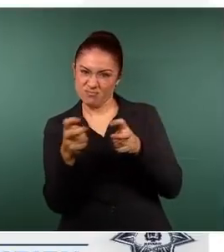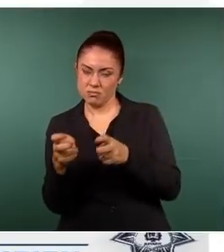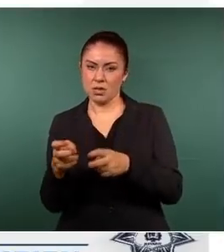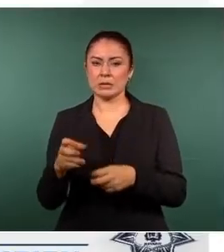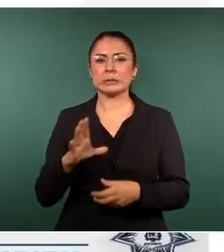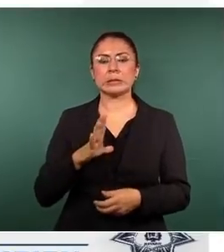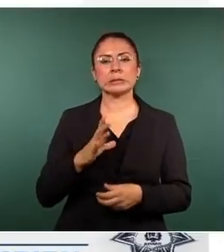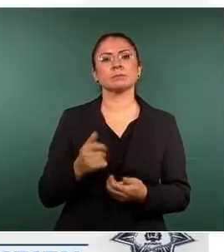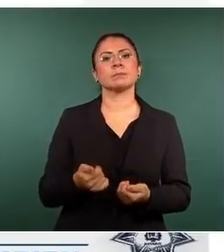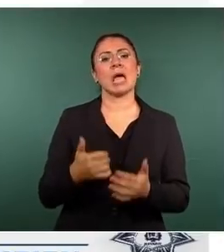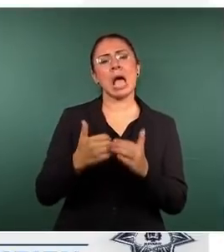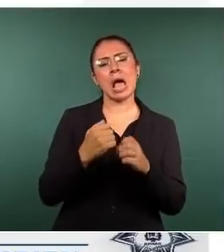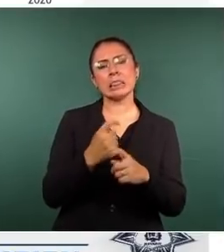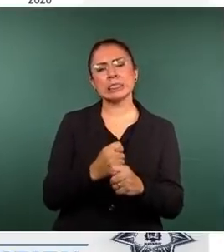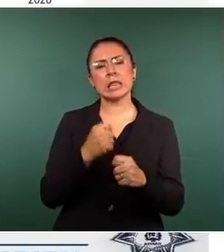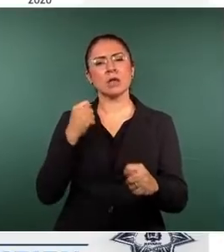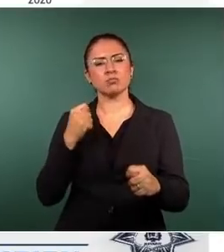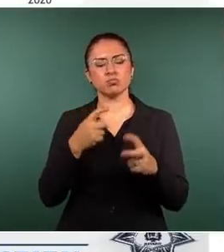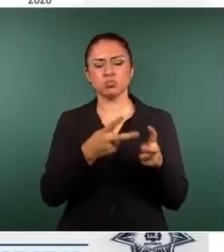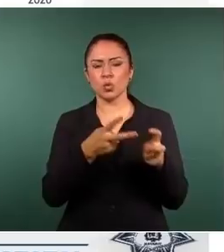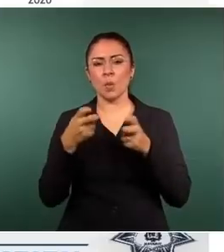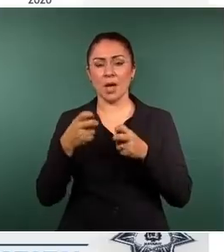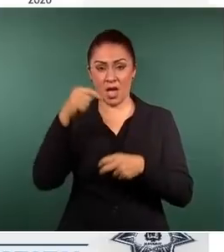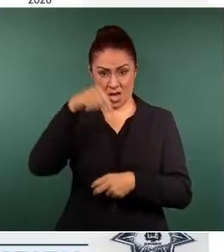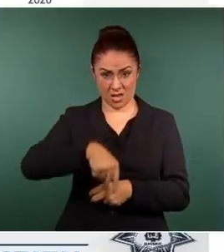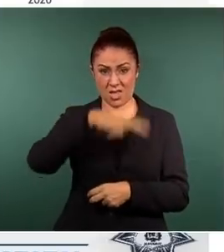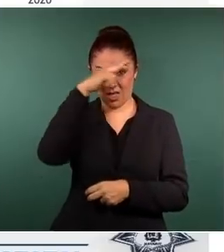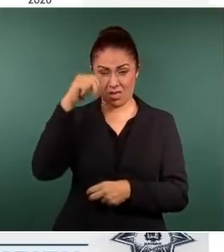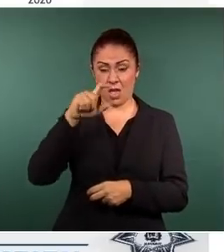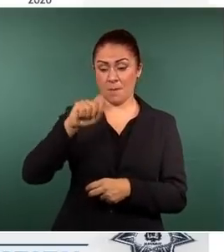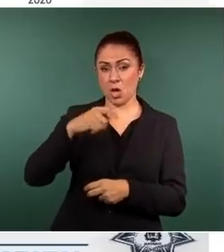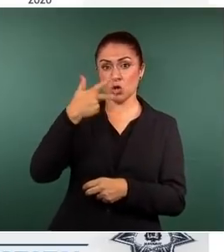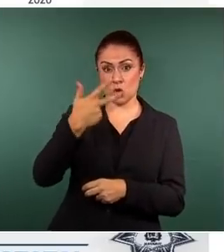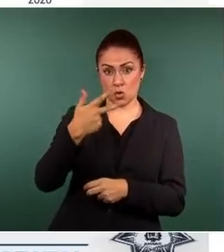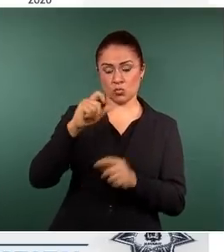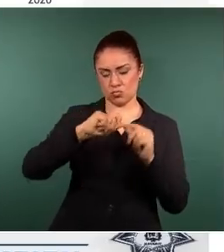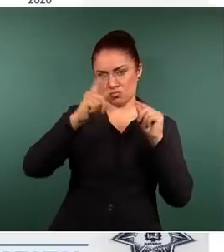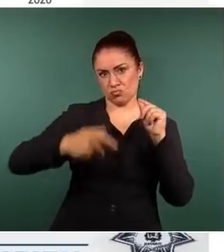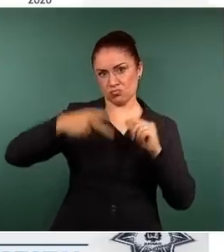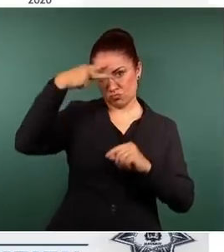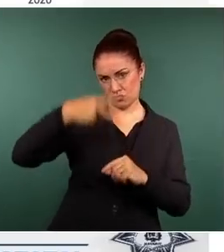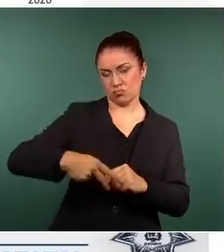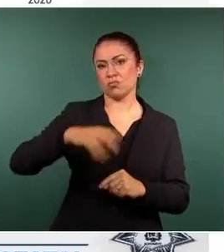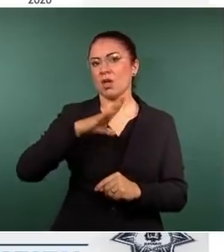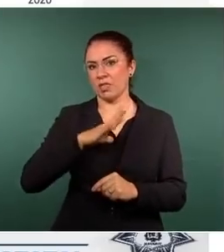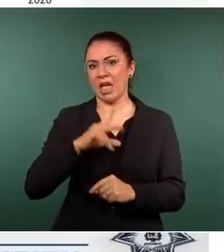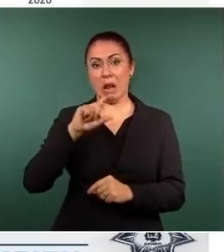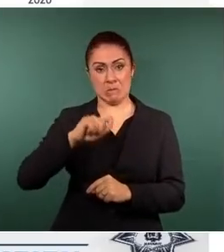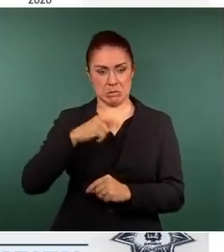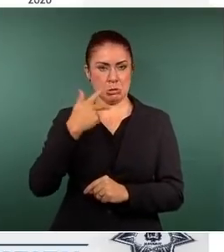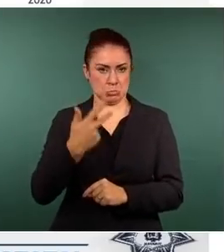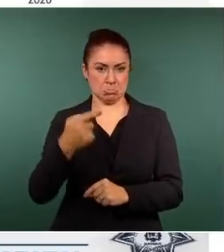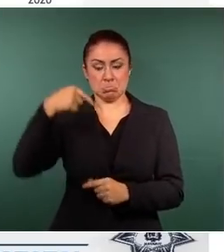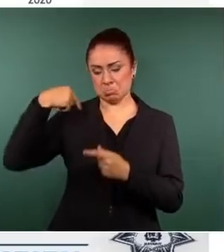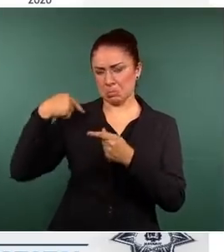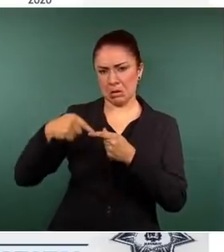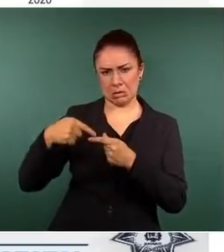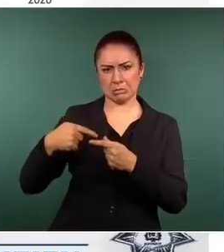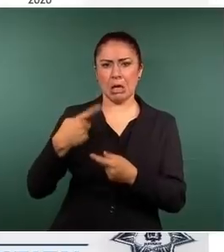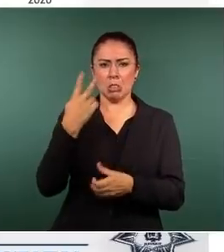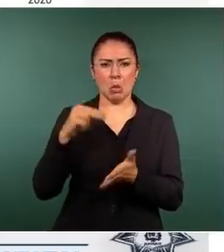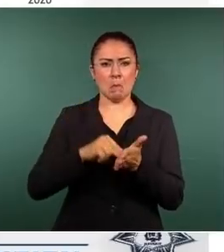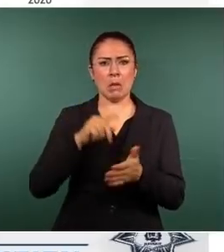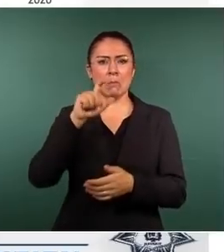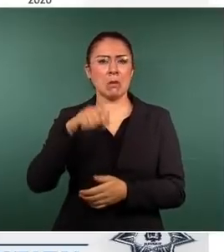somos el lugar número 28 a nivel nacional y hemos registrado apenas un solo caso en lo que va del año